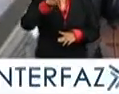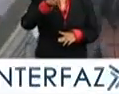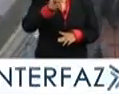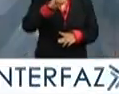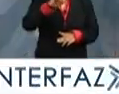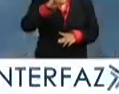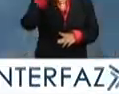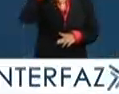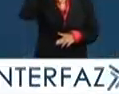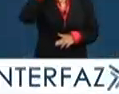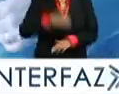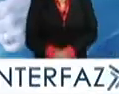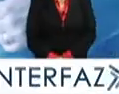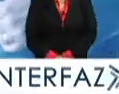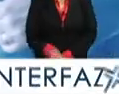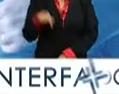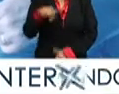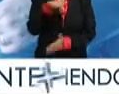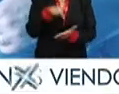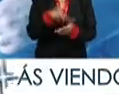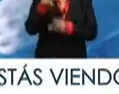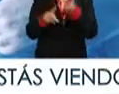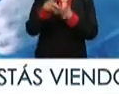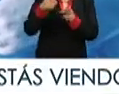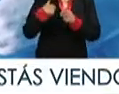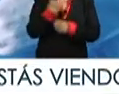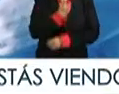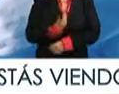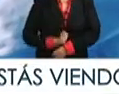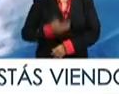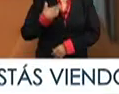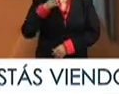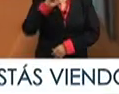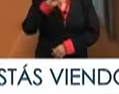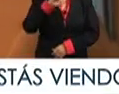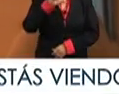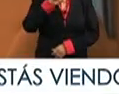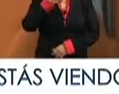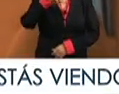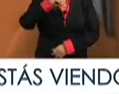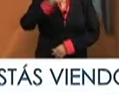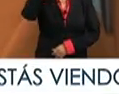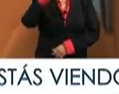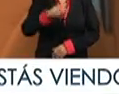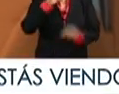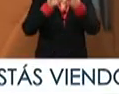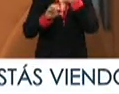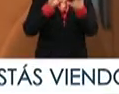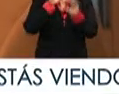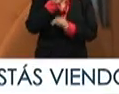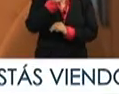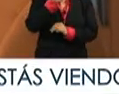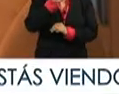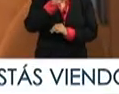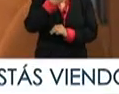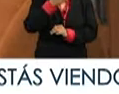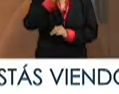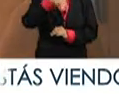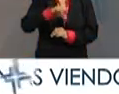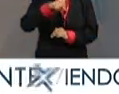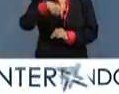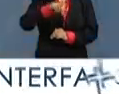Morelos. En el estudio hablaremos con el presidente de la Academia Mexicana de Comunicación, Ricardo Oms